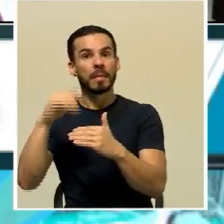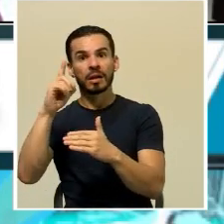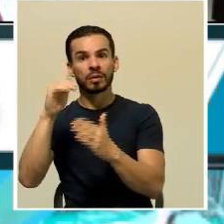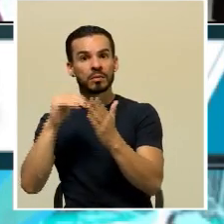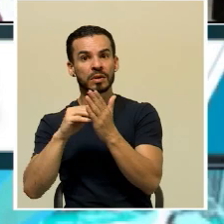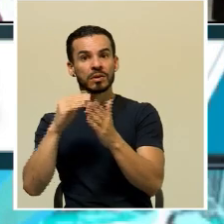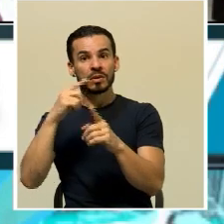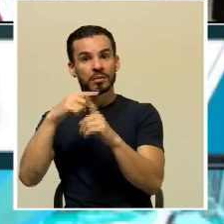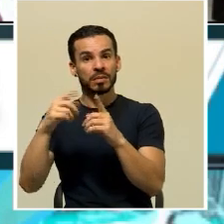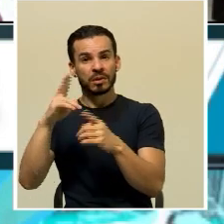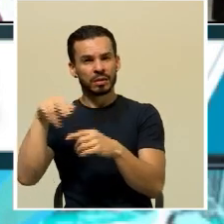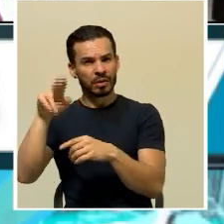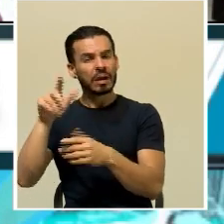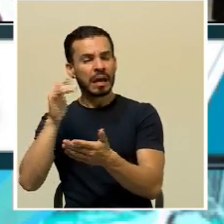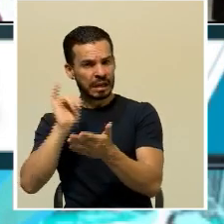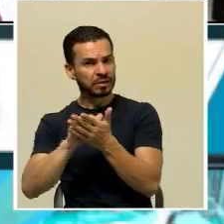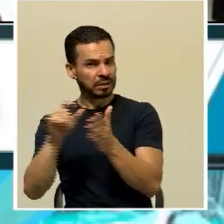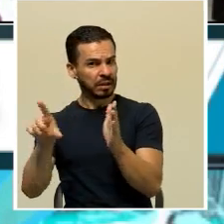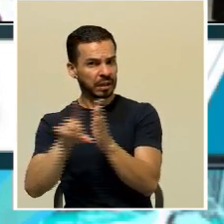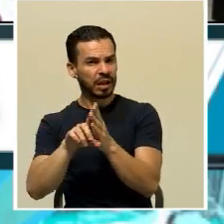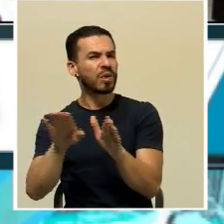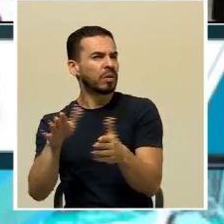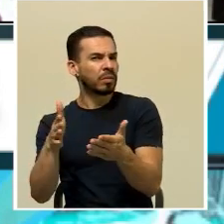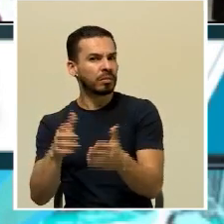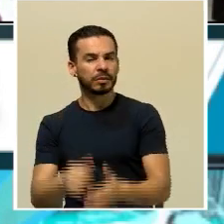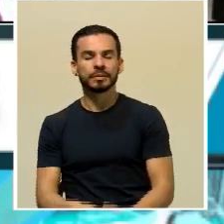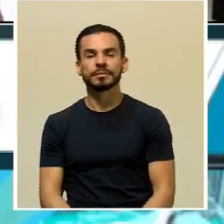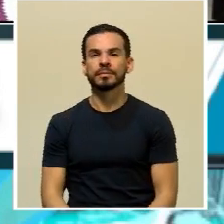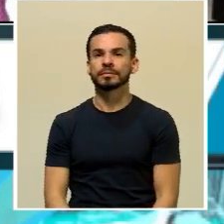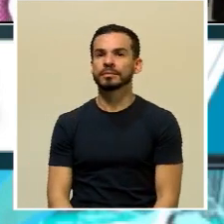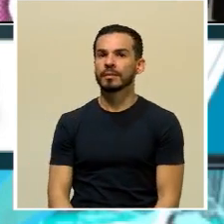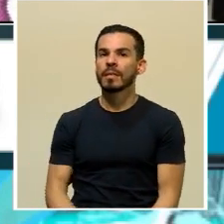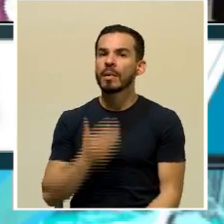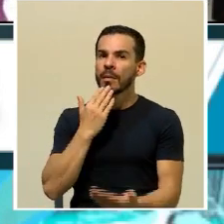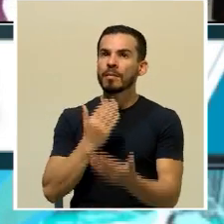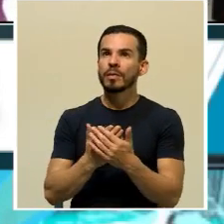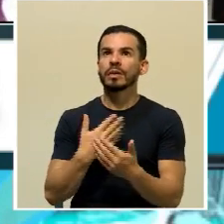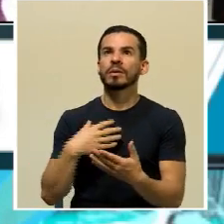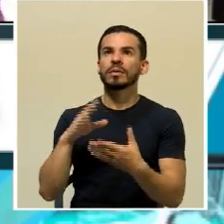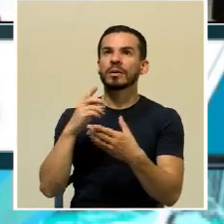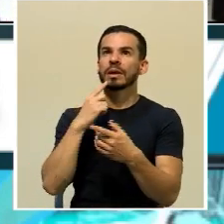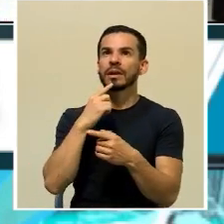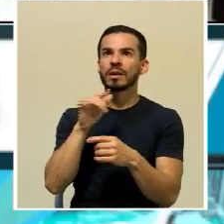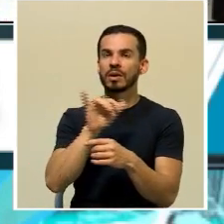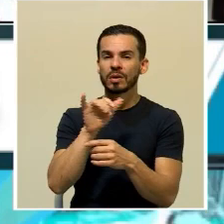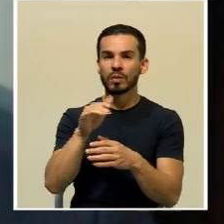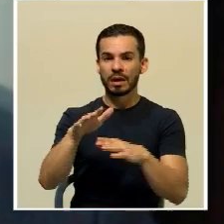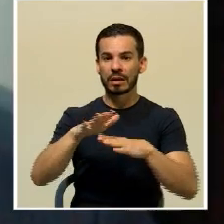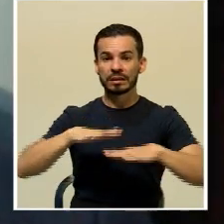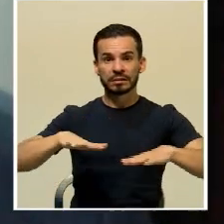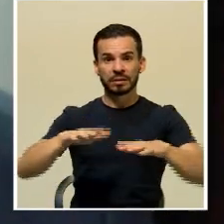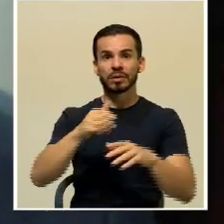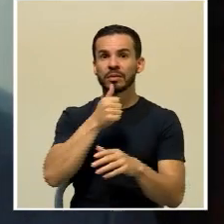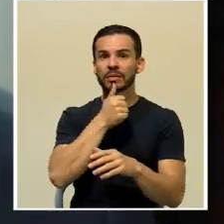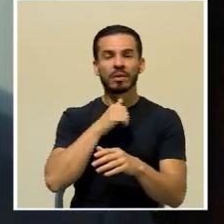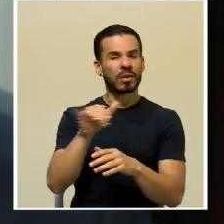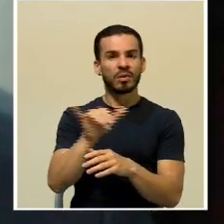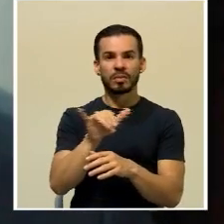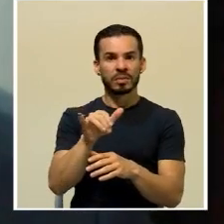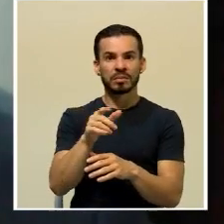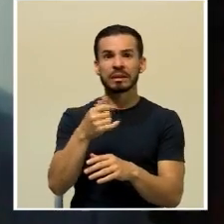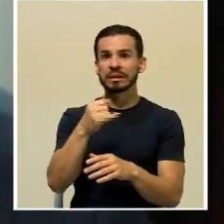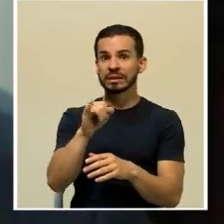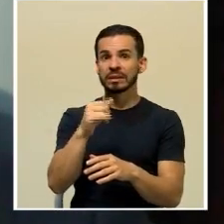1,5 millones de colones? ¿Es legal eso? ¿Cómo es? Bueno, le cuento que igual que al sector privado es lo mismo.